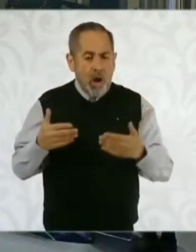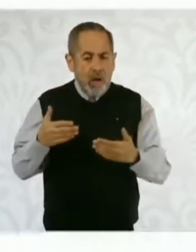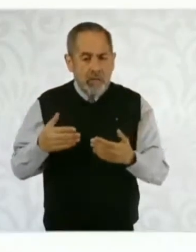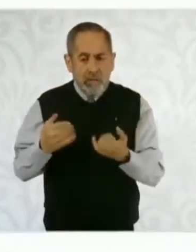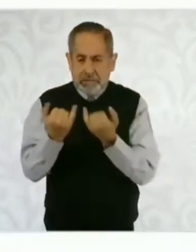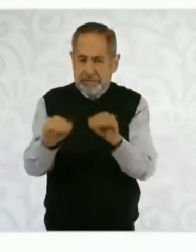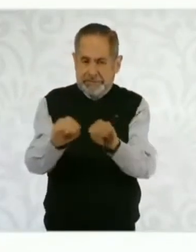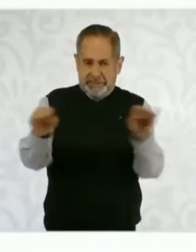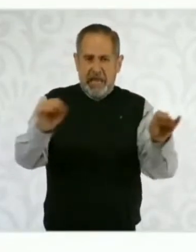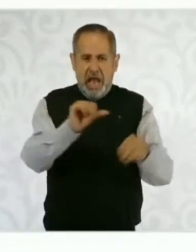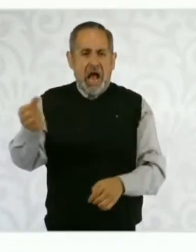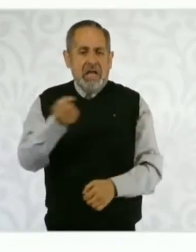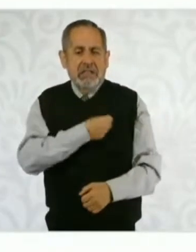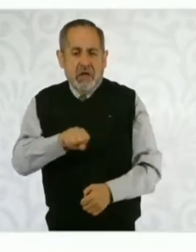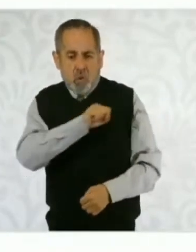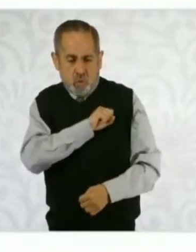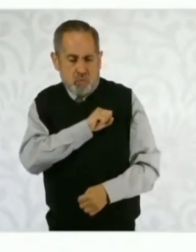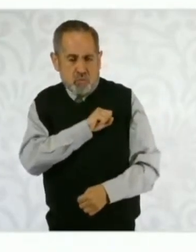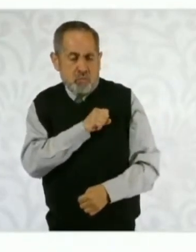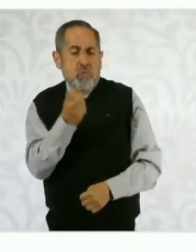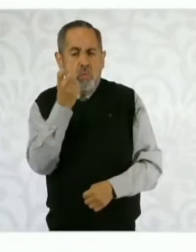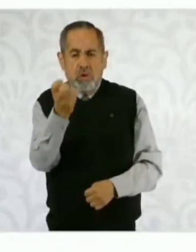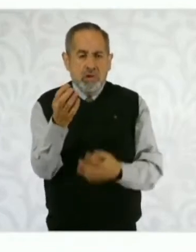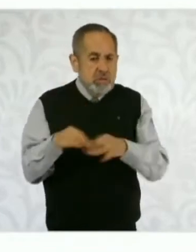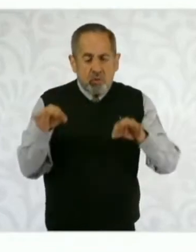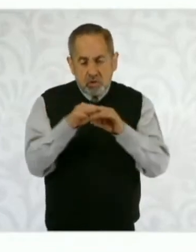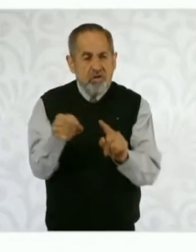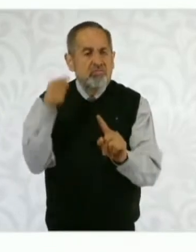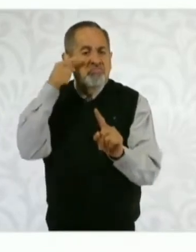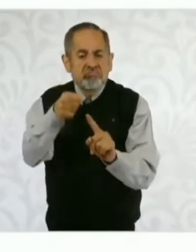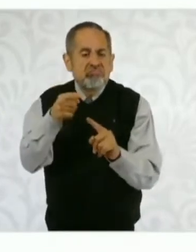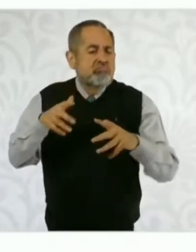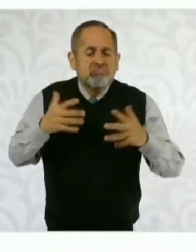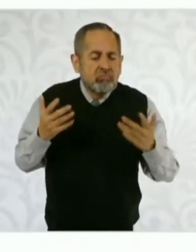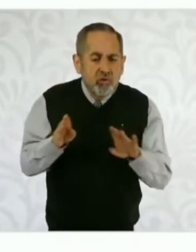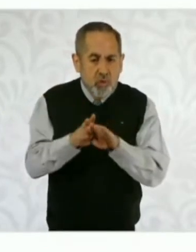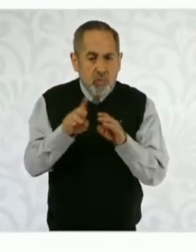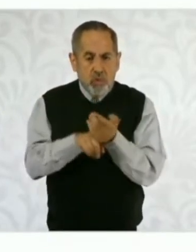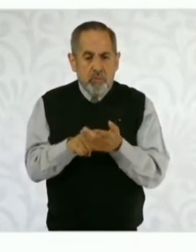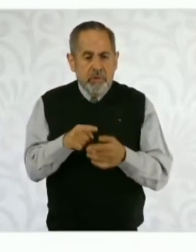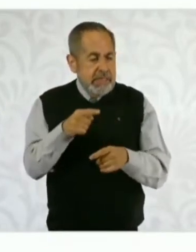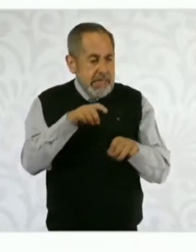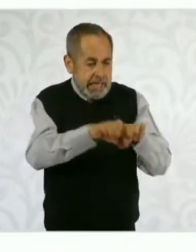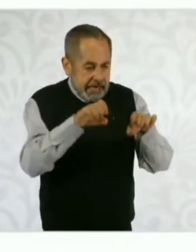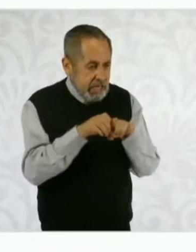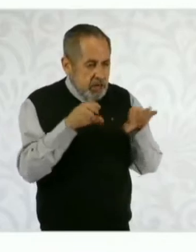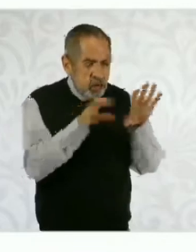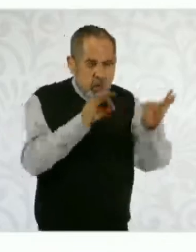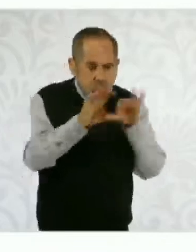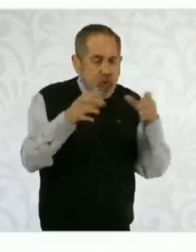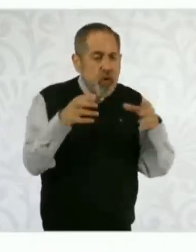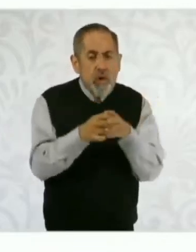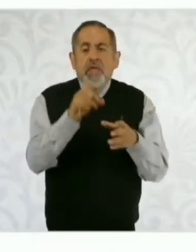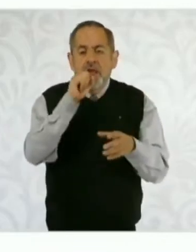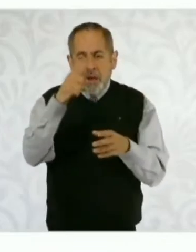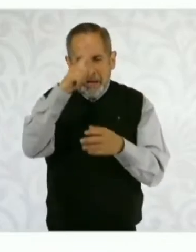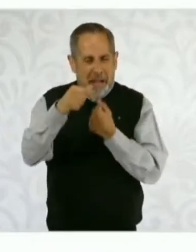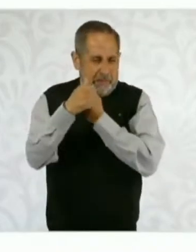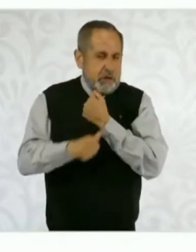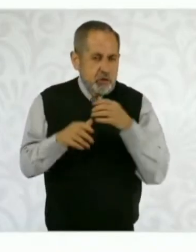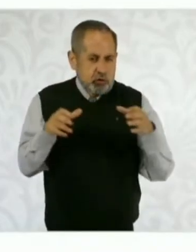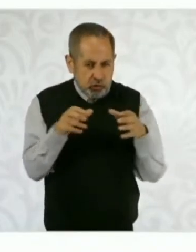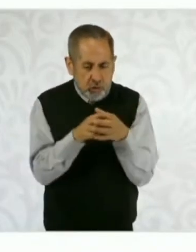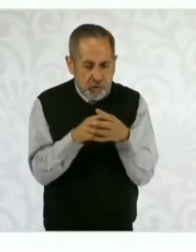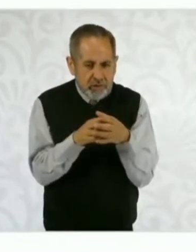equidad en salud. Por ello, aseguraremos la conformación de equipos clínico-quirúrgicos, denominados